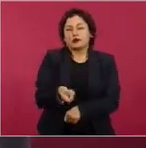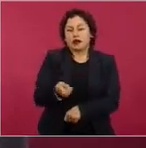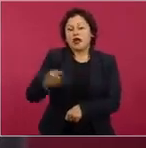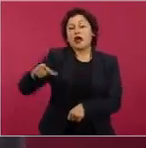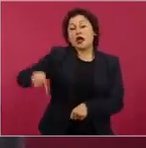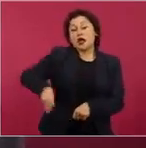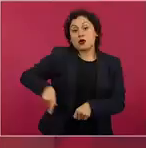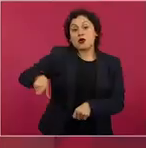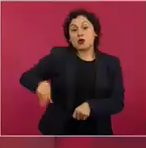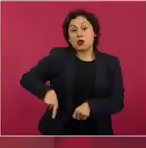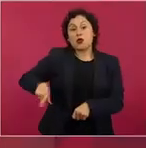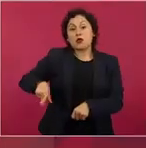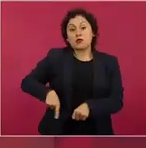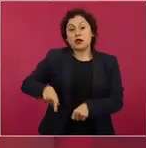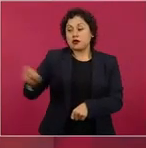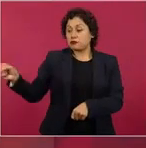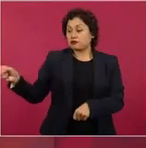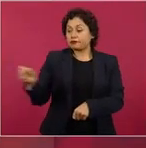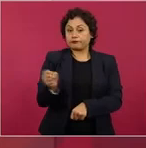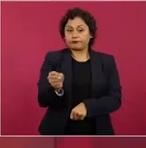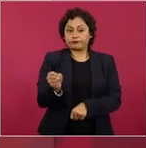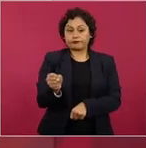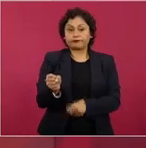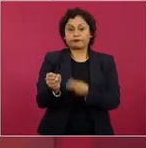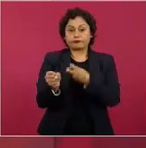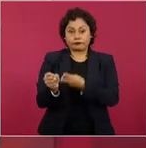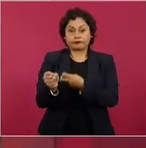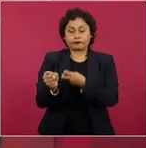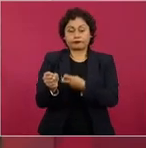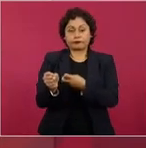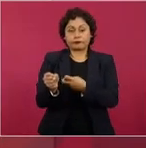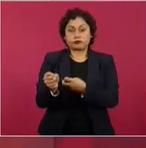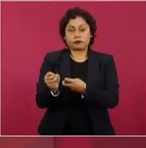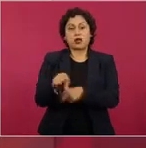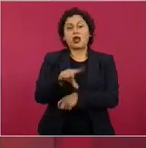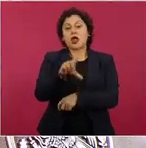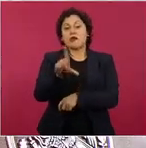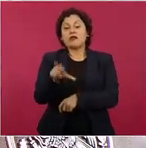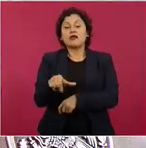proponía a un candidato y